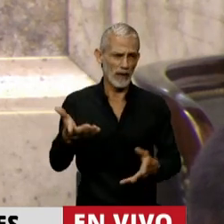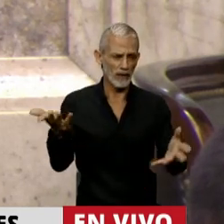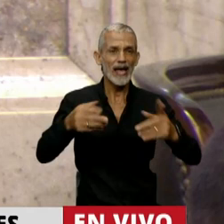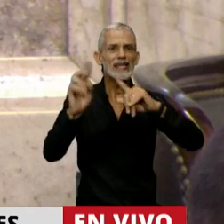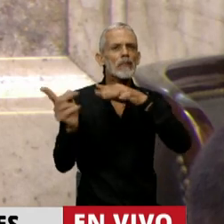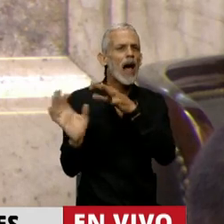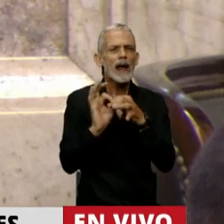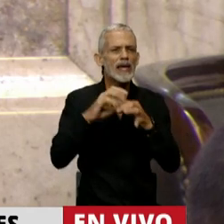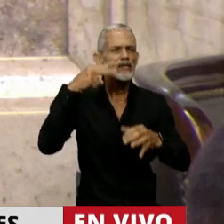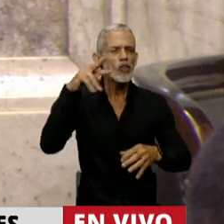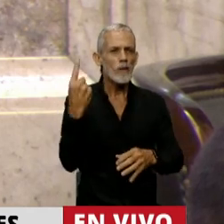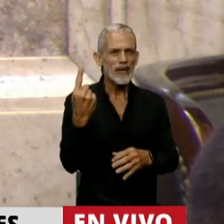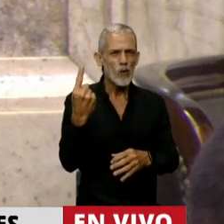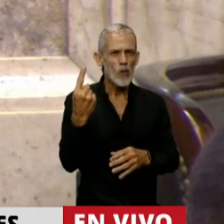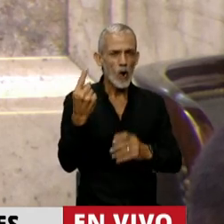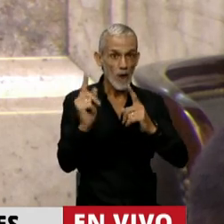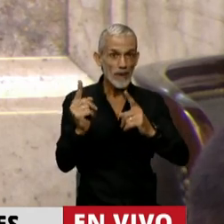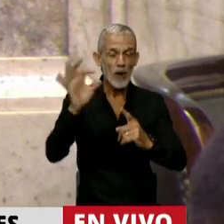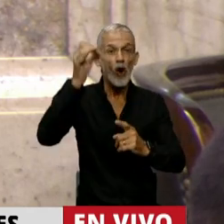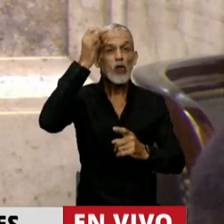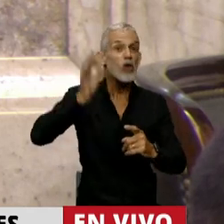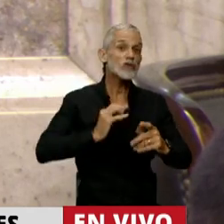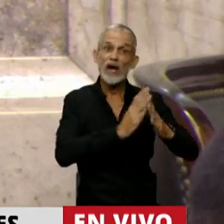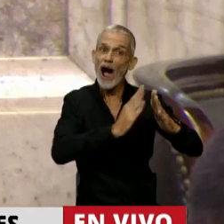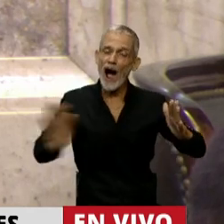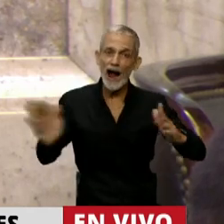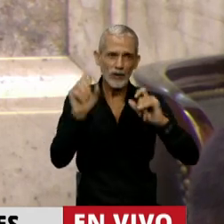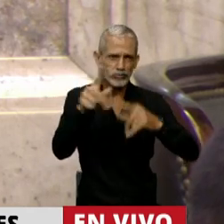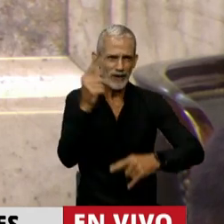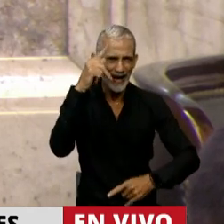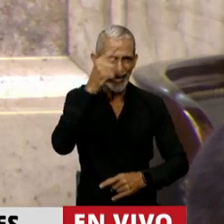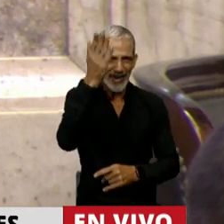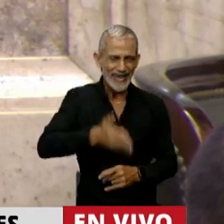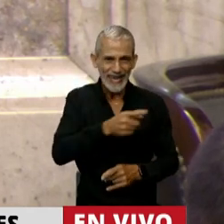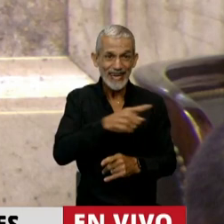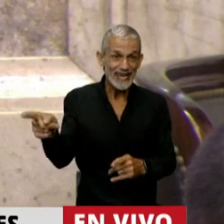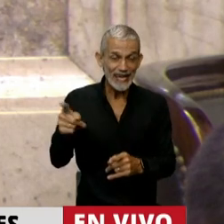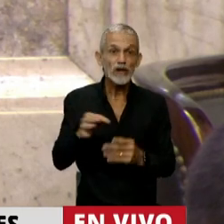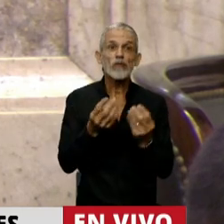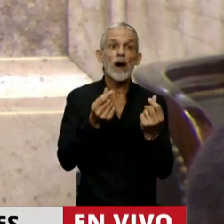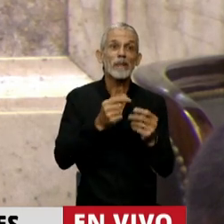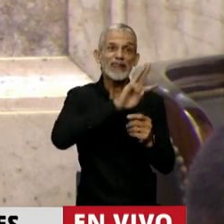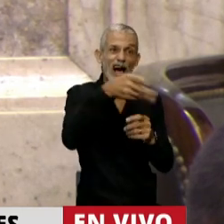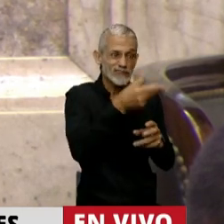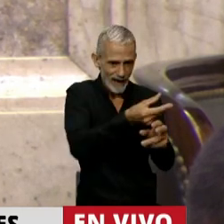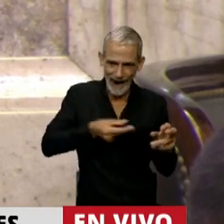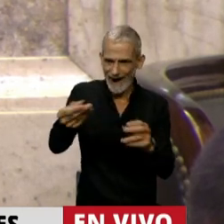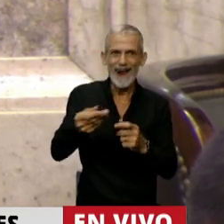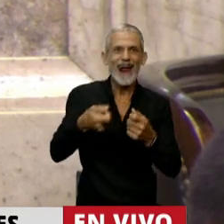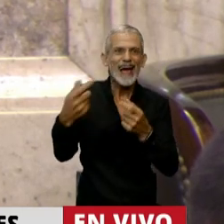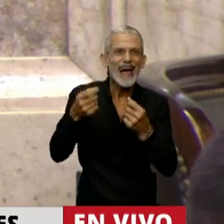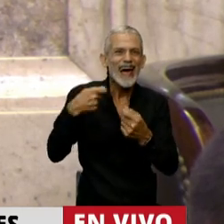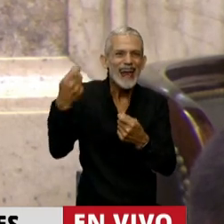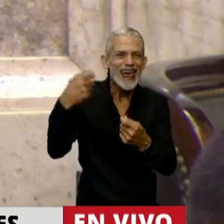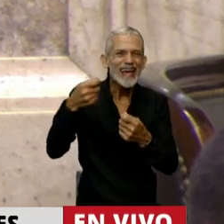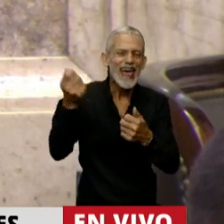la alianza del 2001, o los 12 años de gobierno kirchnerista donde se usaba la plata del ANSES para darle crédito barato a